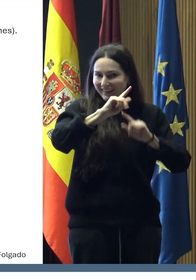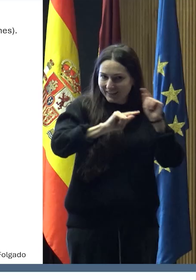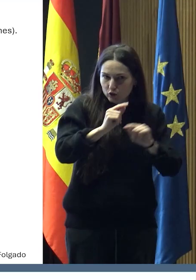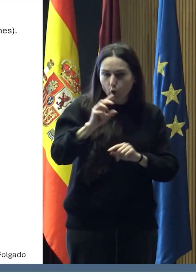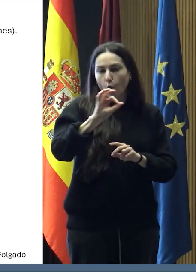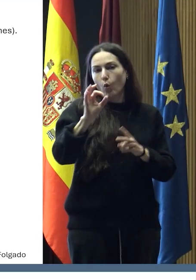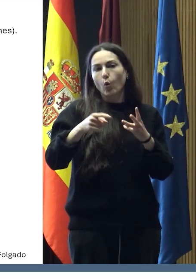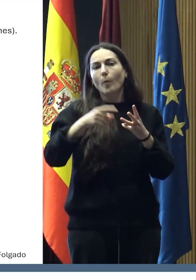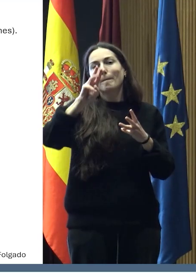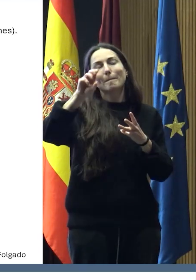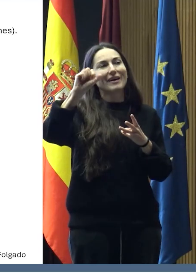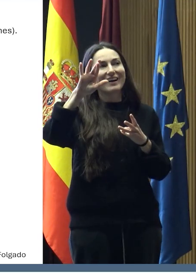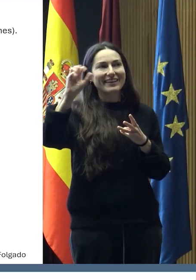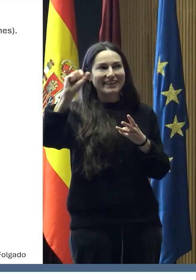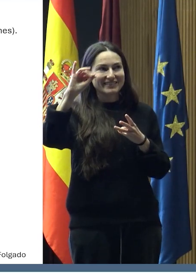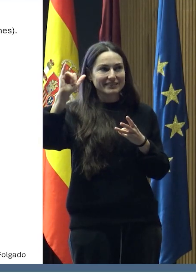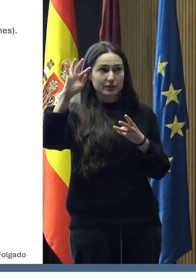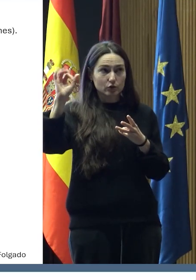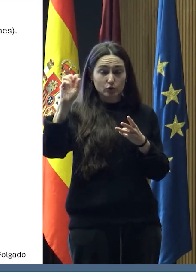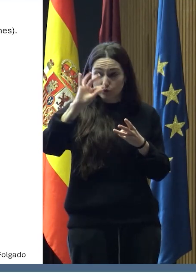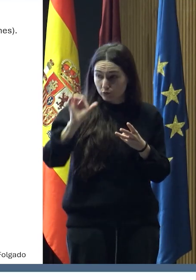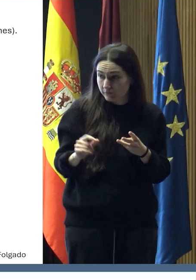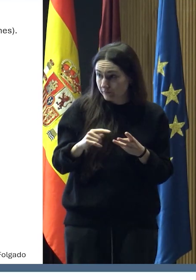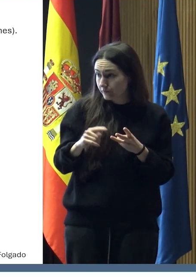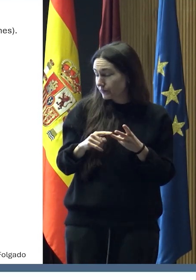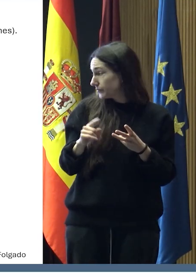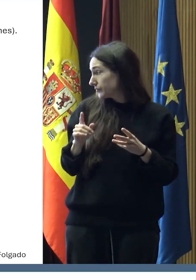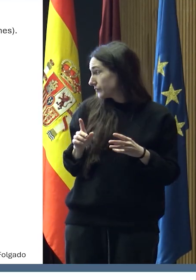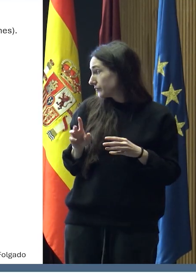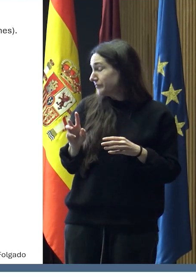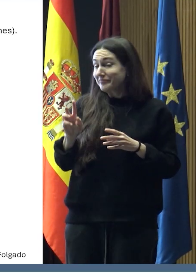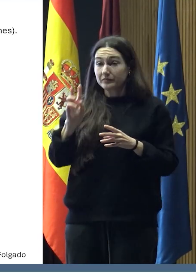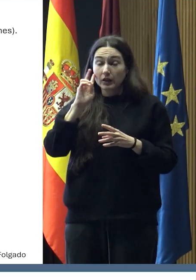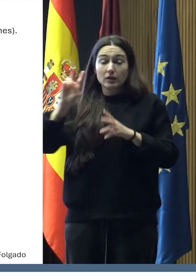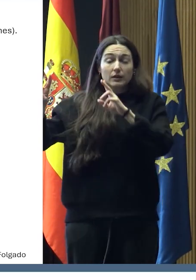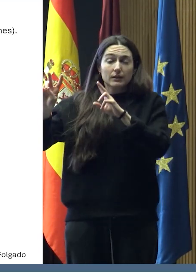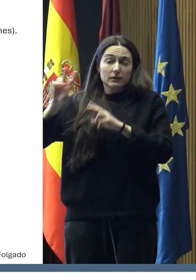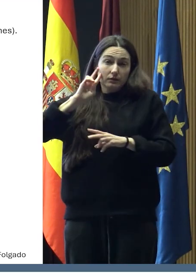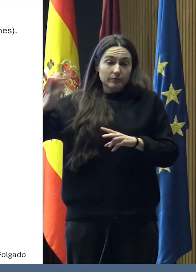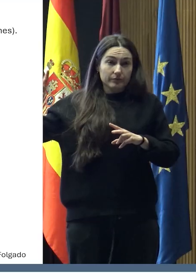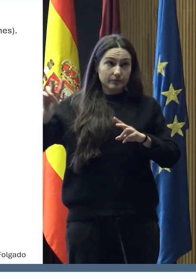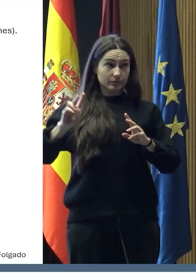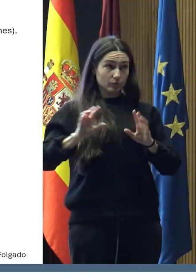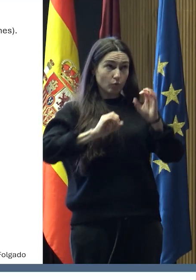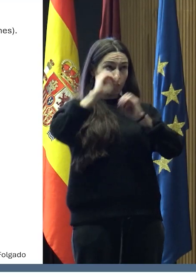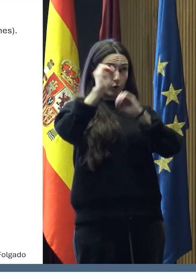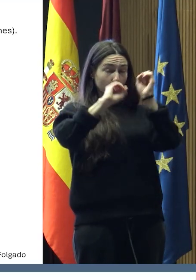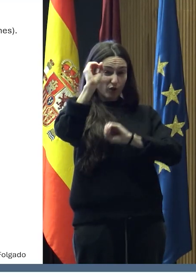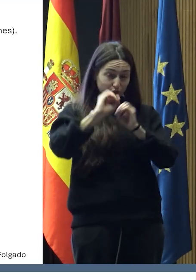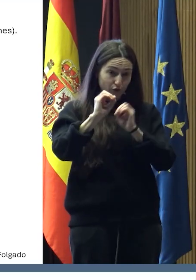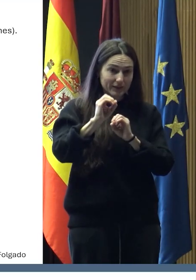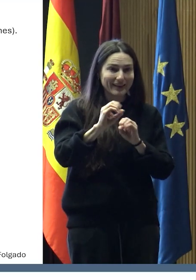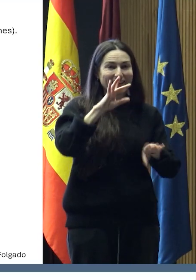Sí que os había traído la proporción de enfermedades autoinmunes en mujer y hombre porque es muy